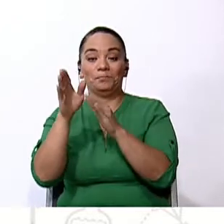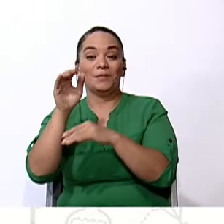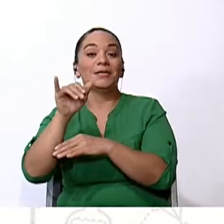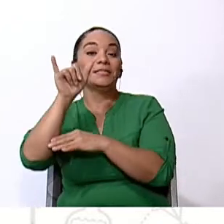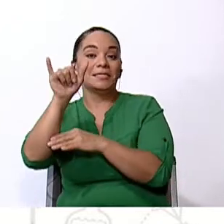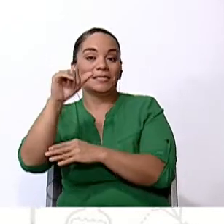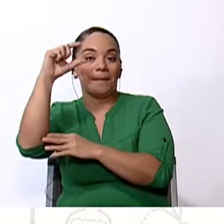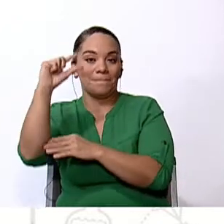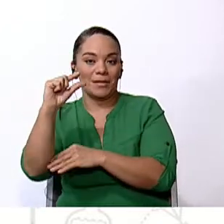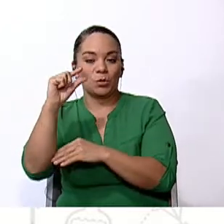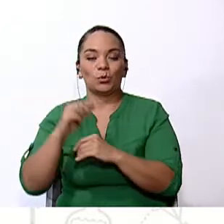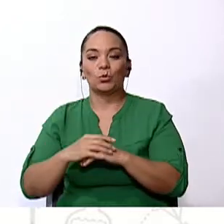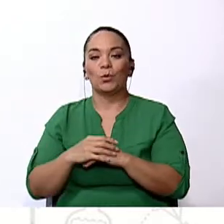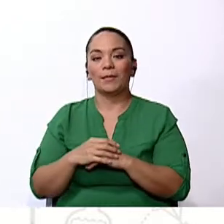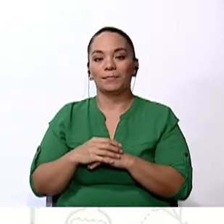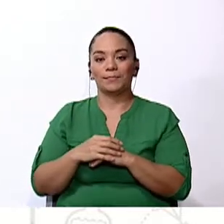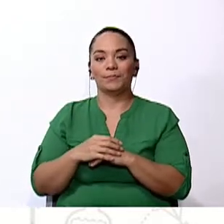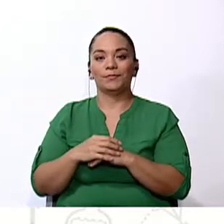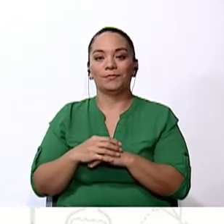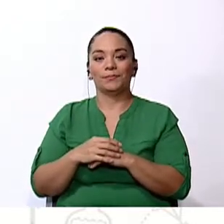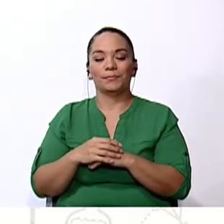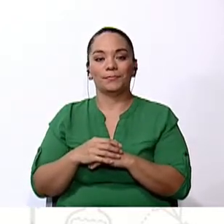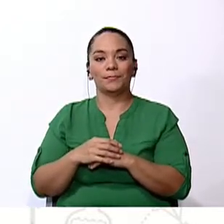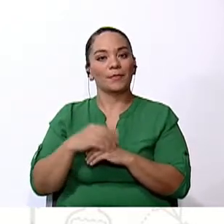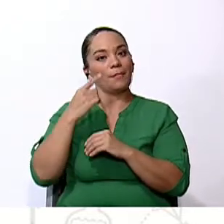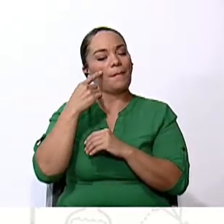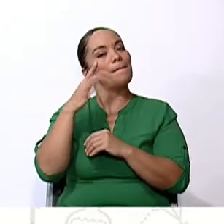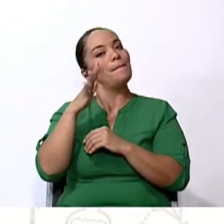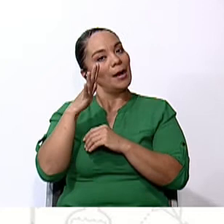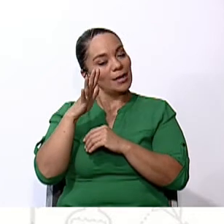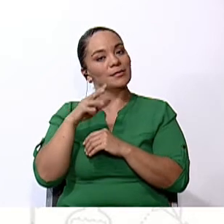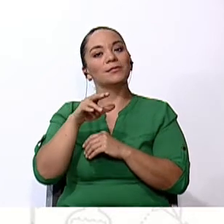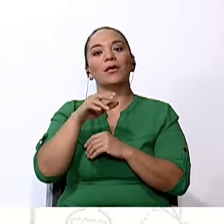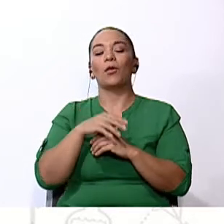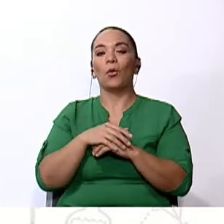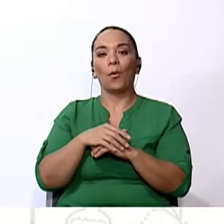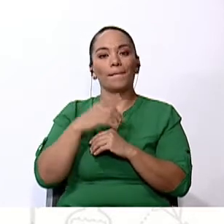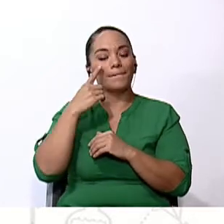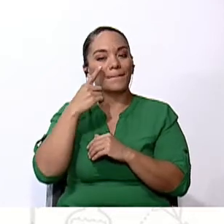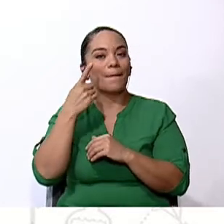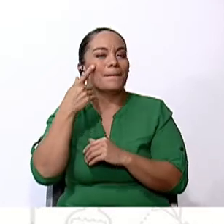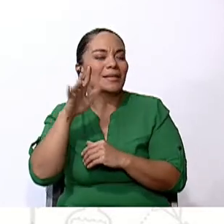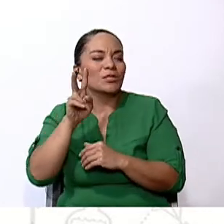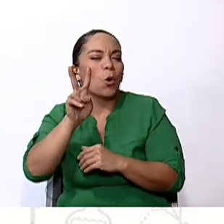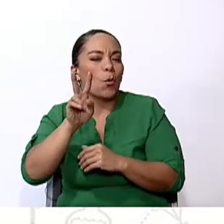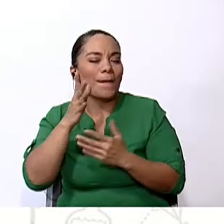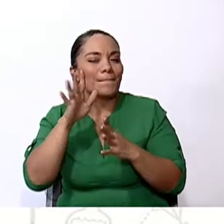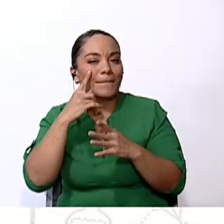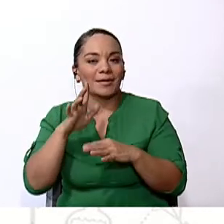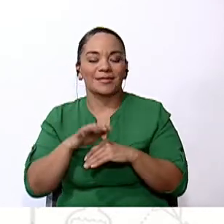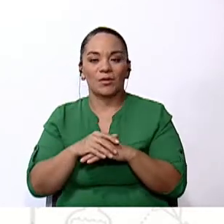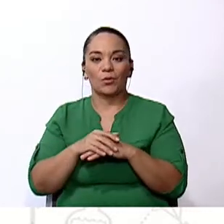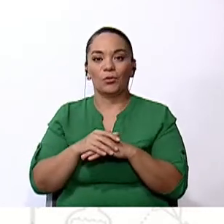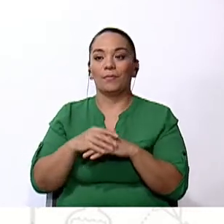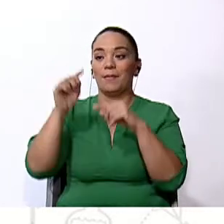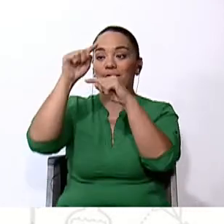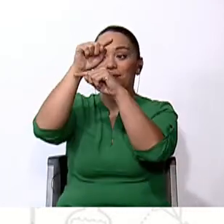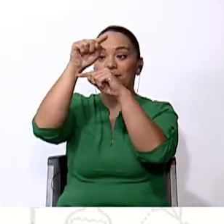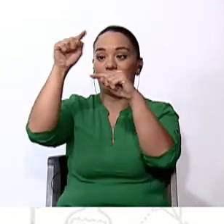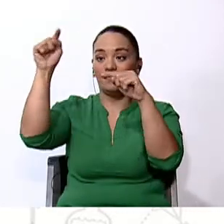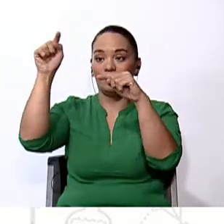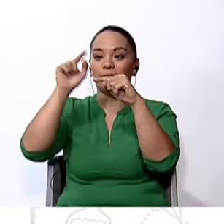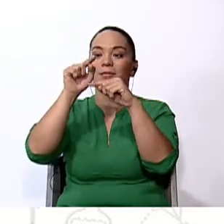la minúscula. El trazo es parecido al de la V, ¿lo ven? Muy bien, una línea